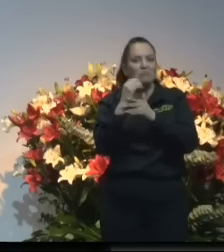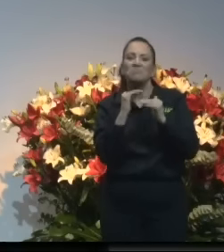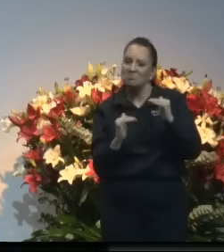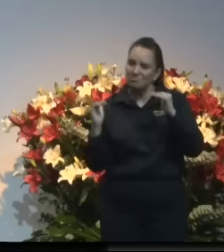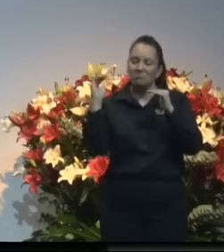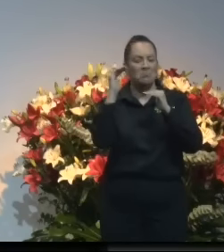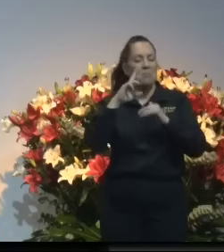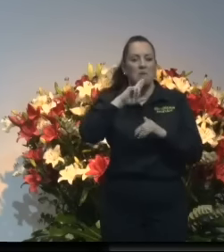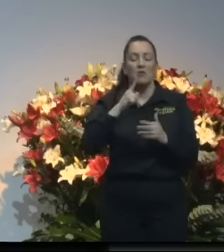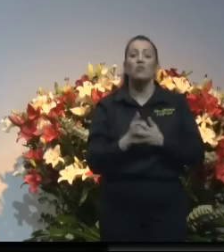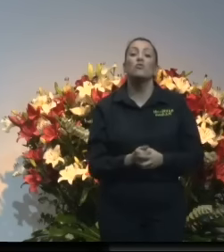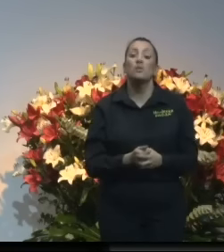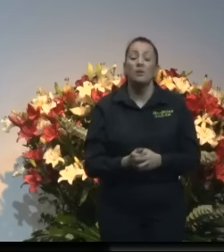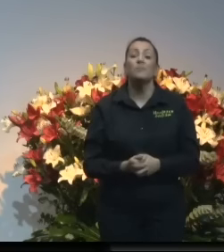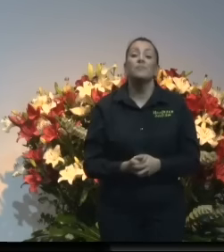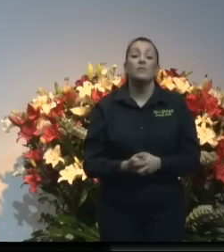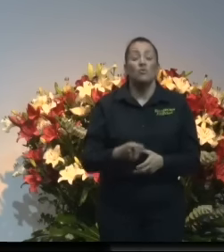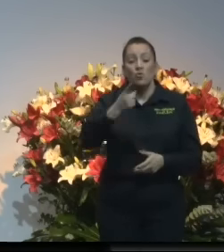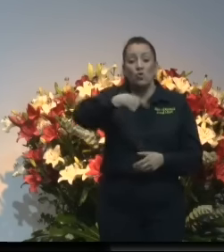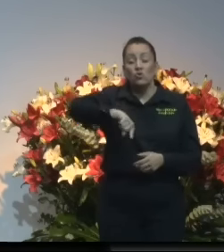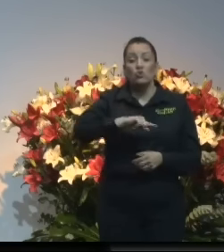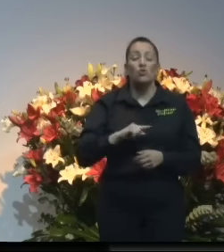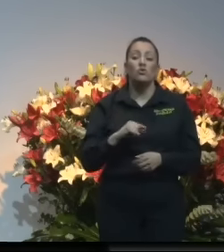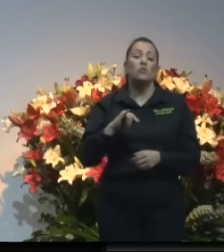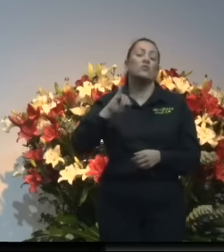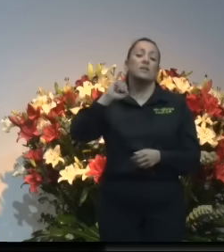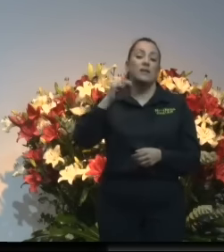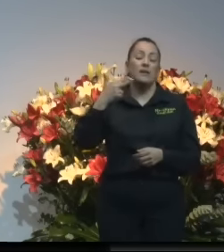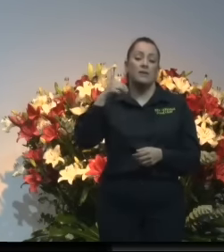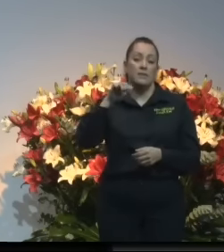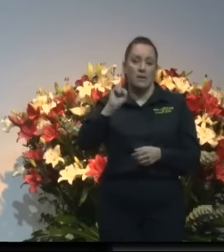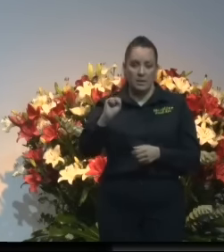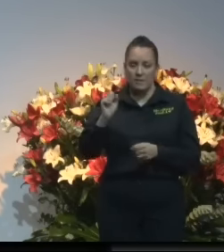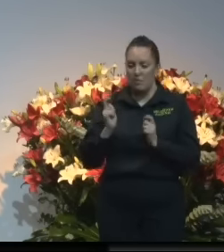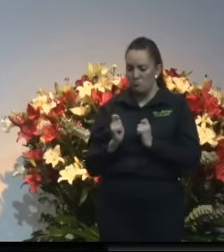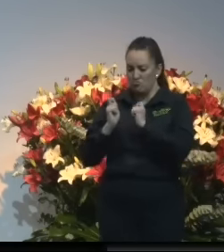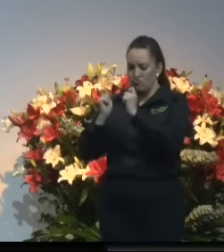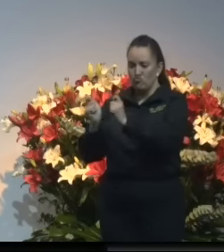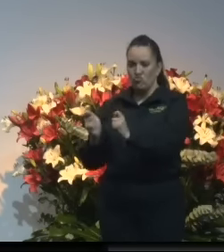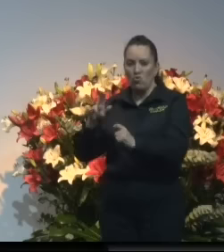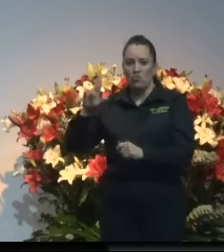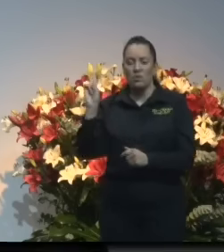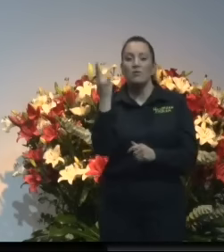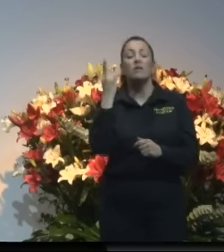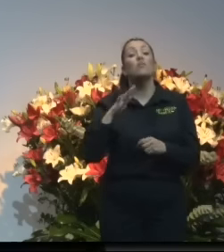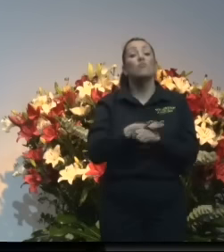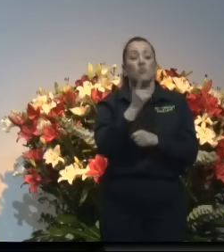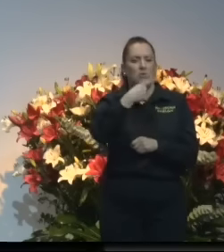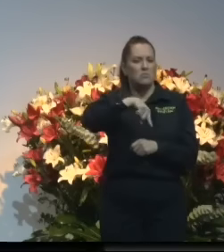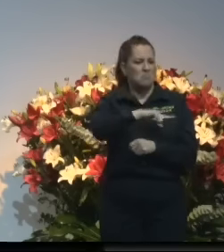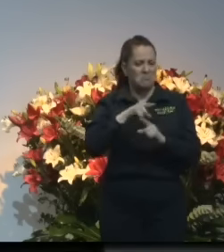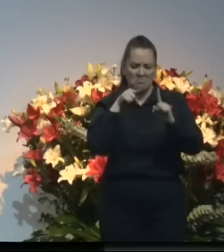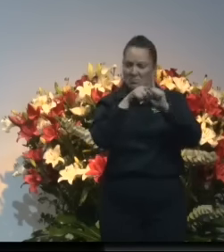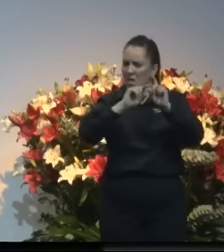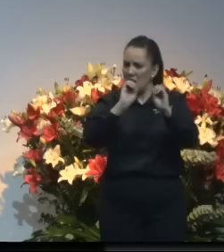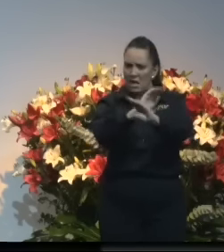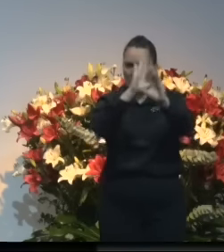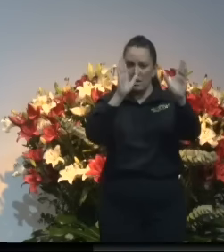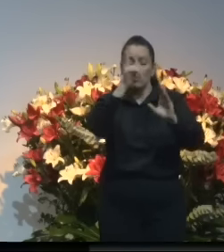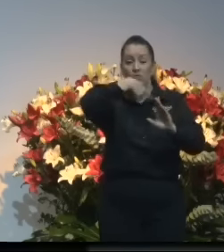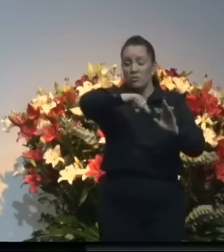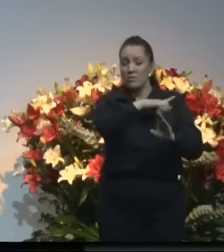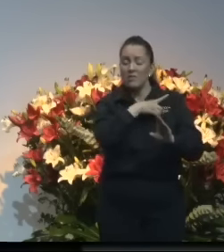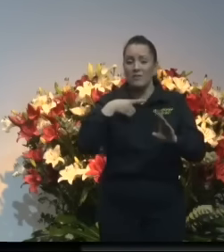Compañía de Jesús, en la Ibero tenemos un propósito claro: trabajar a favor de lo veraz,